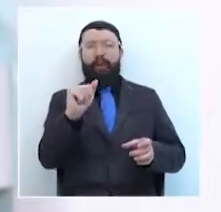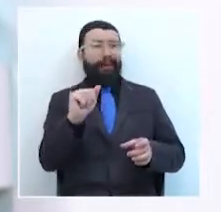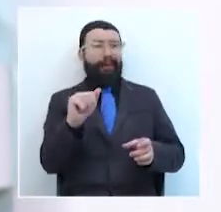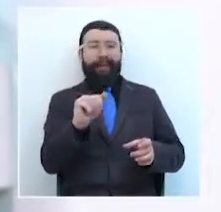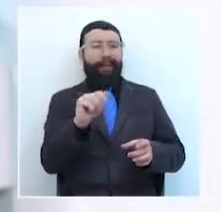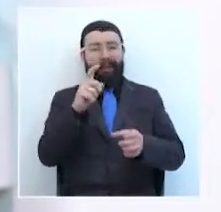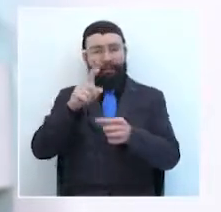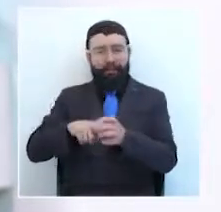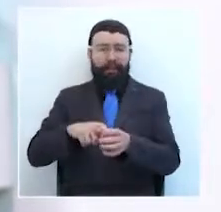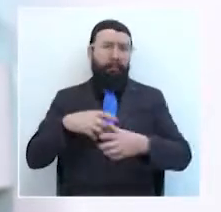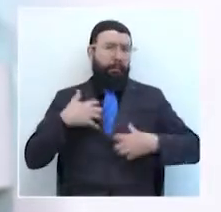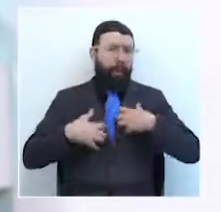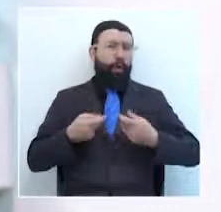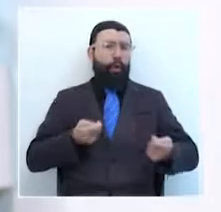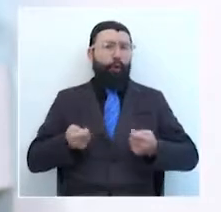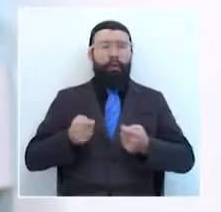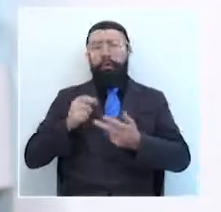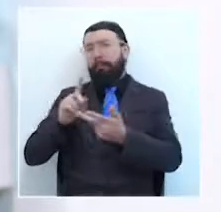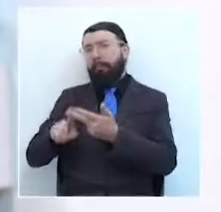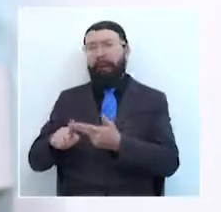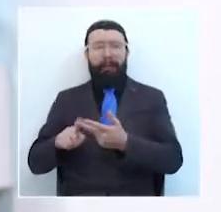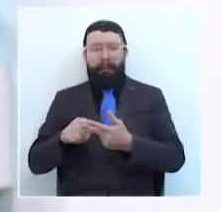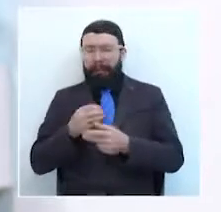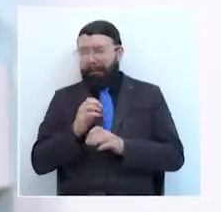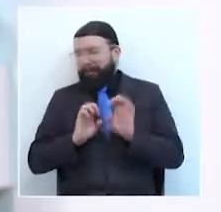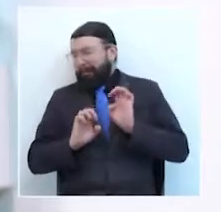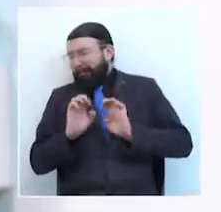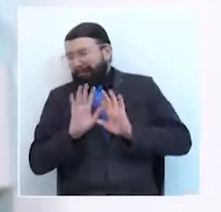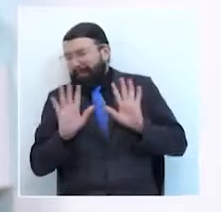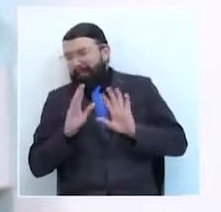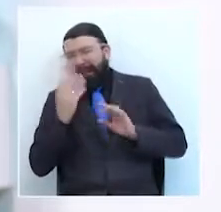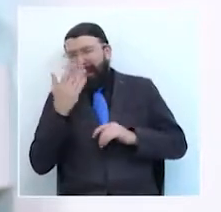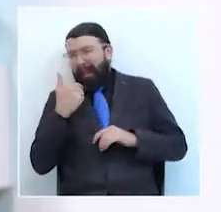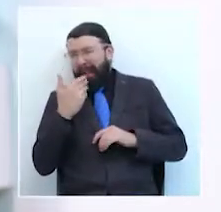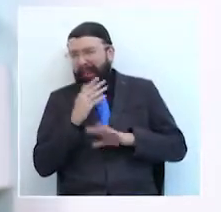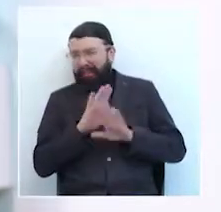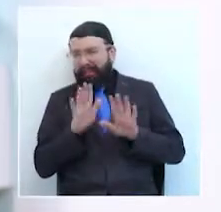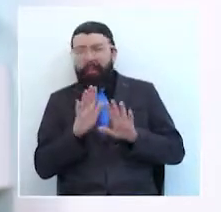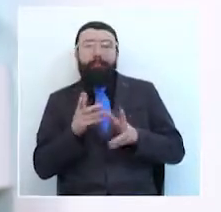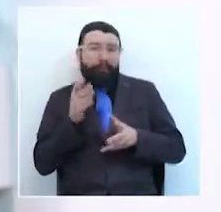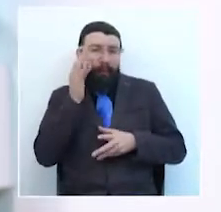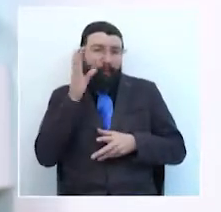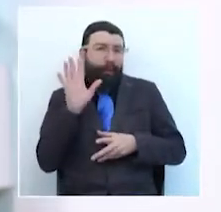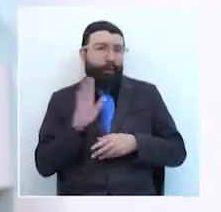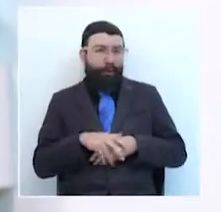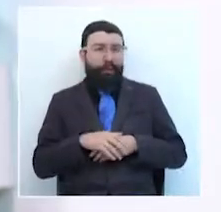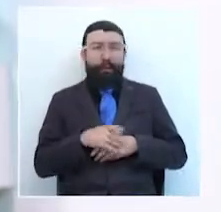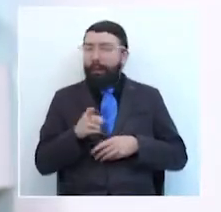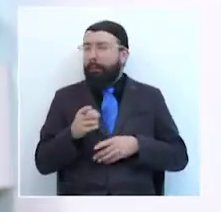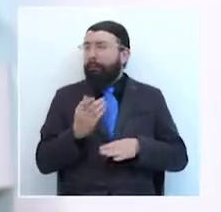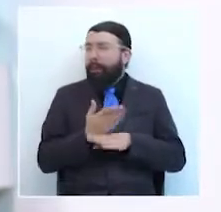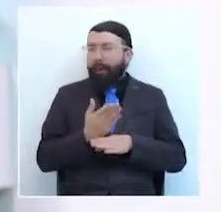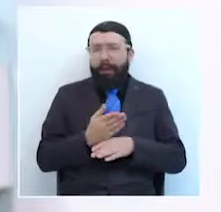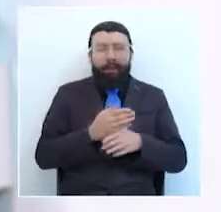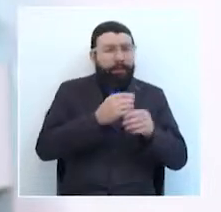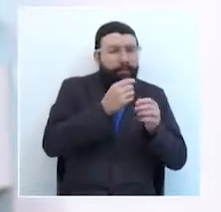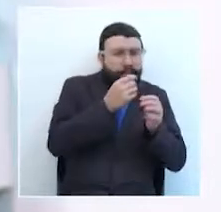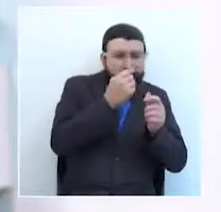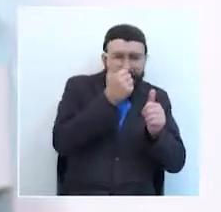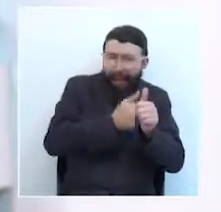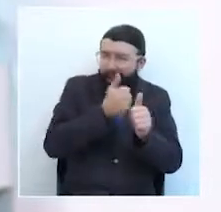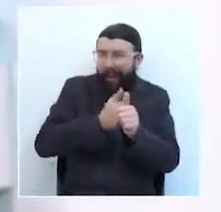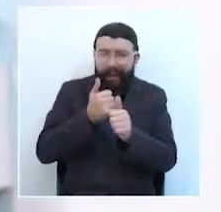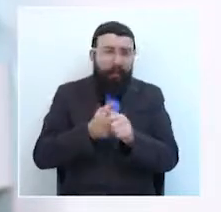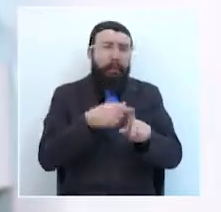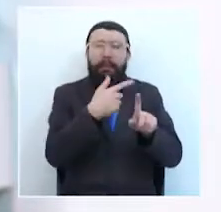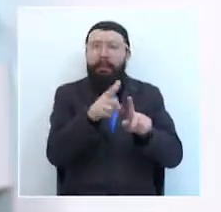es bueno ahí es donde como dice la doctora camila son problemas muy personales son muy puntuales de